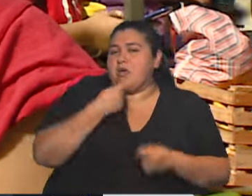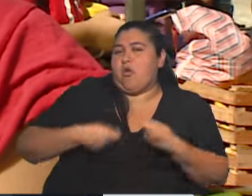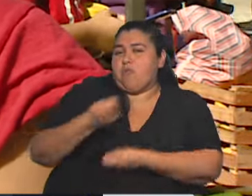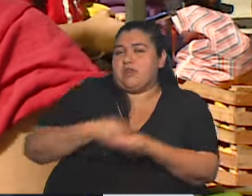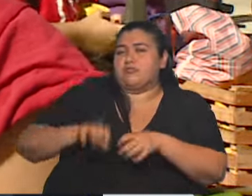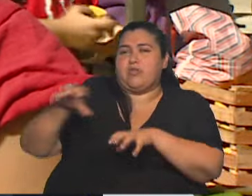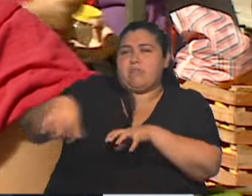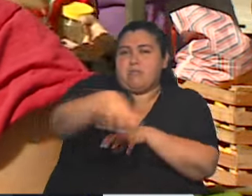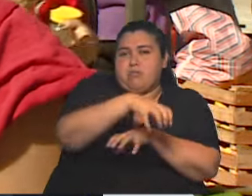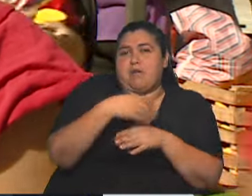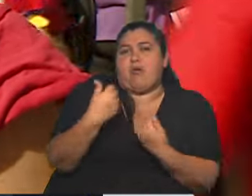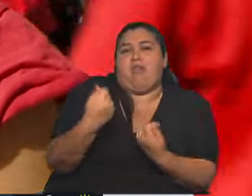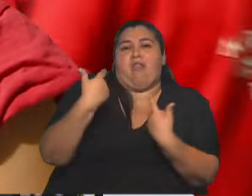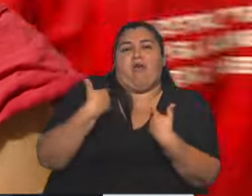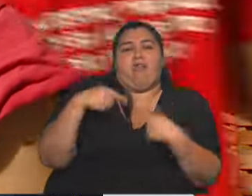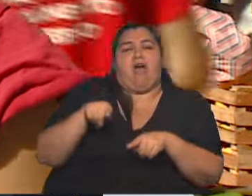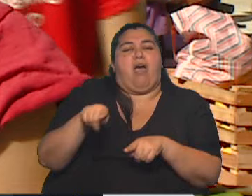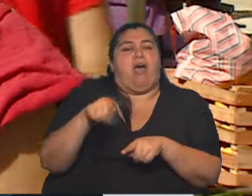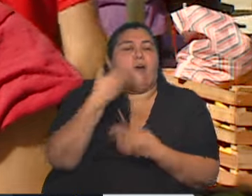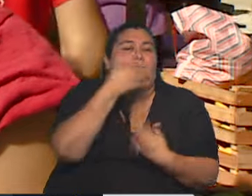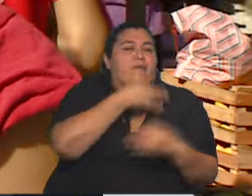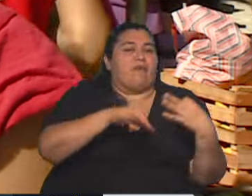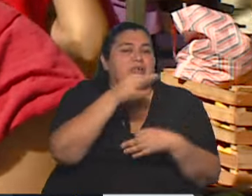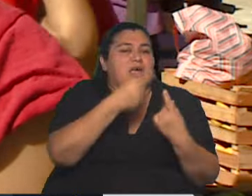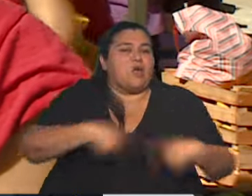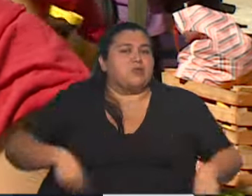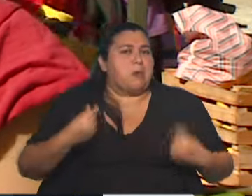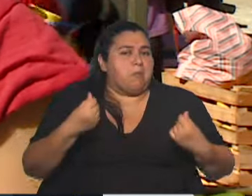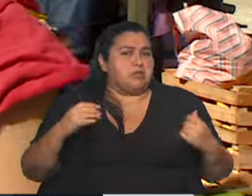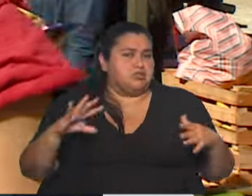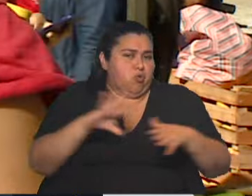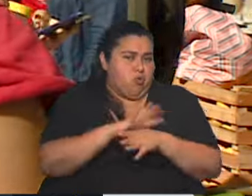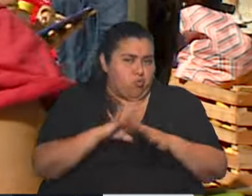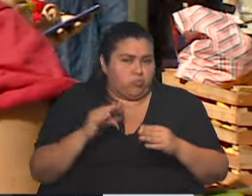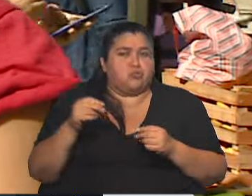cercanía, que es el que nos permite vender alimentos a precios justos, porque